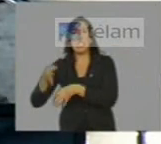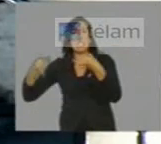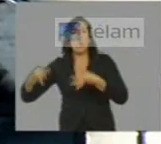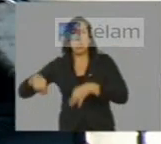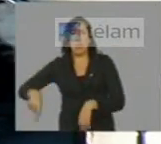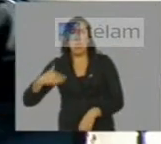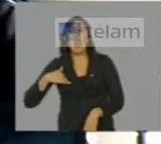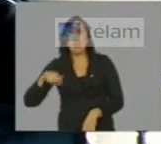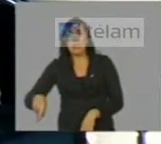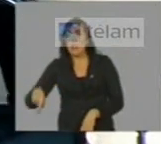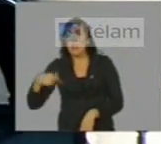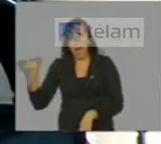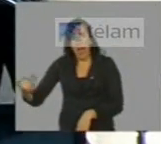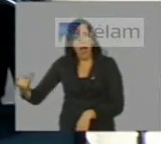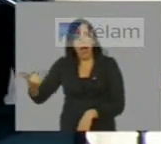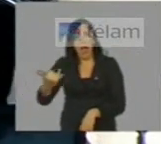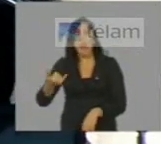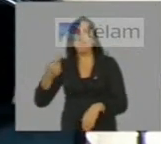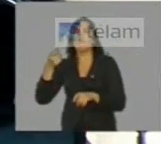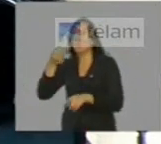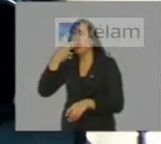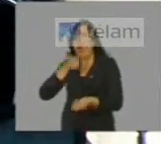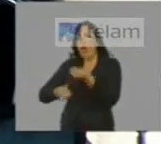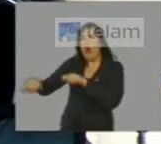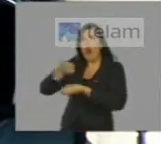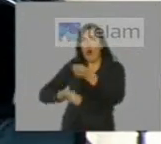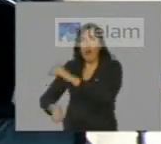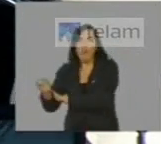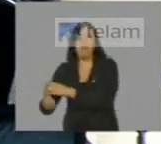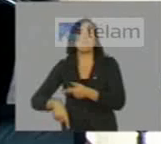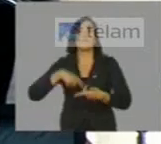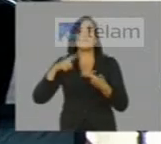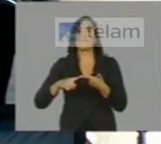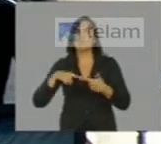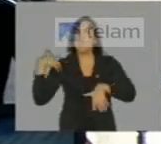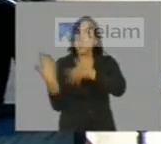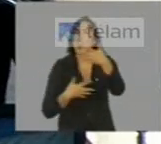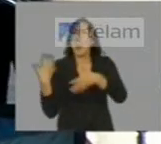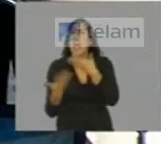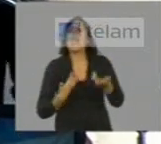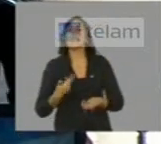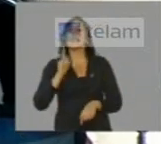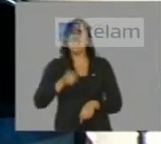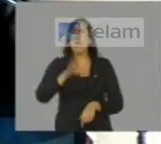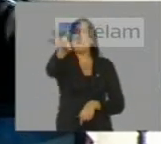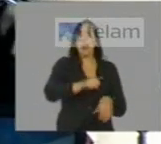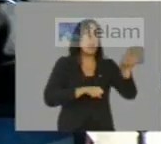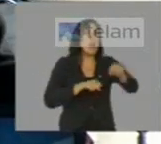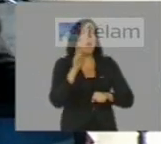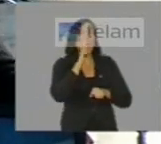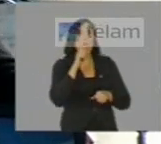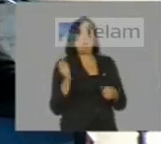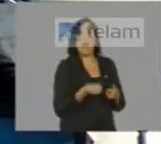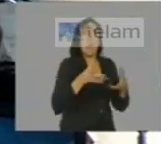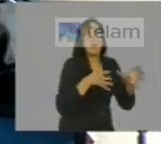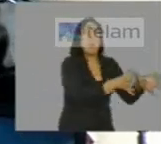país, desde el narcotráfico, desde la violencia, desde la trata, también tiene que ver